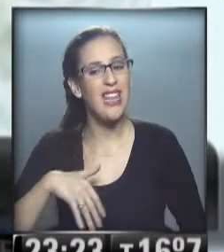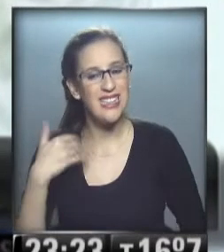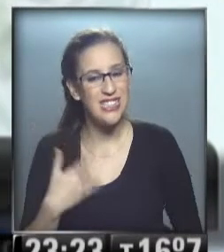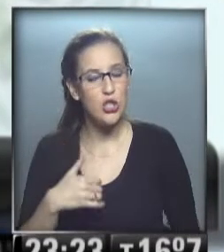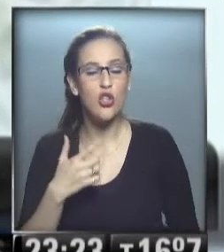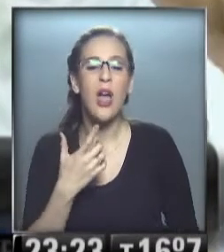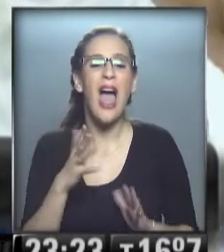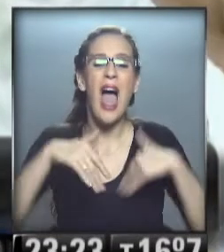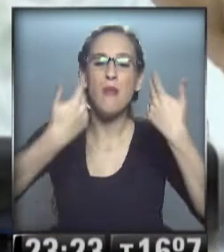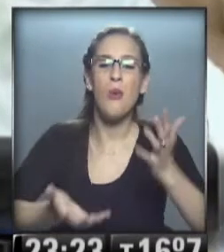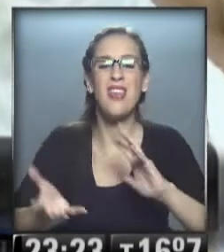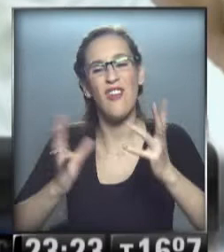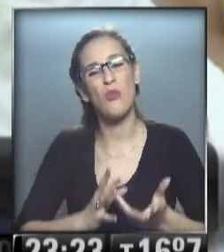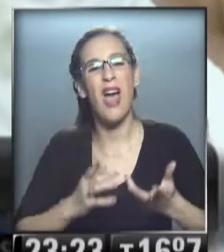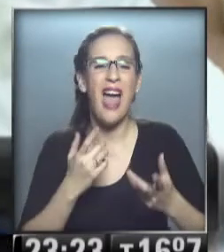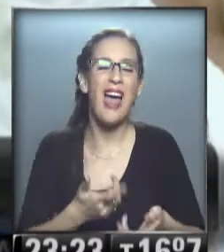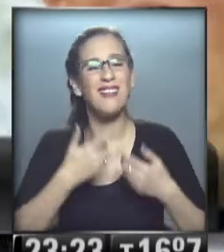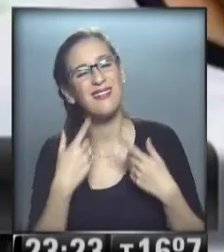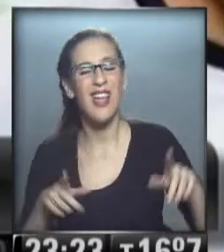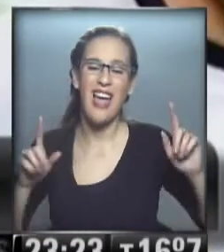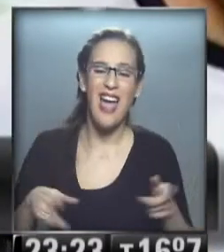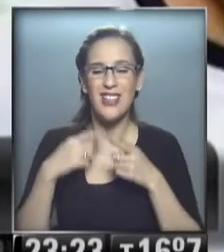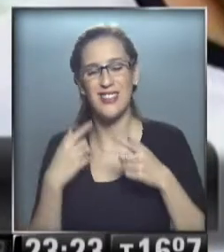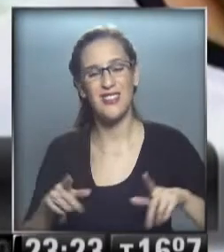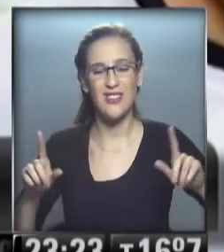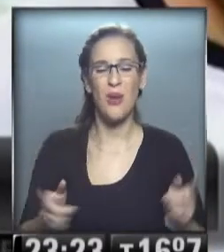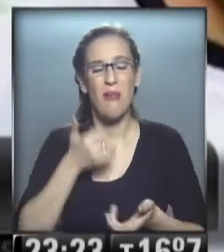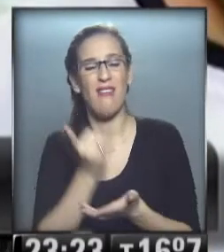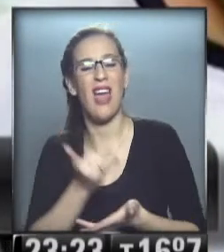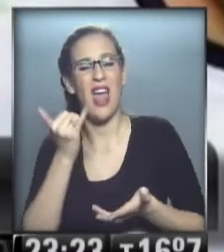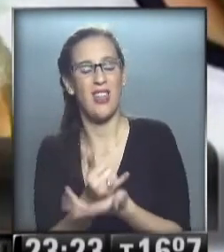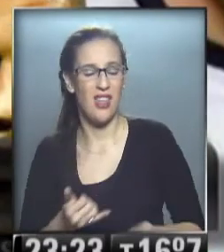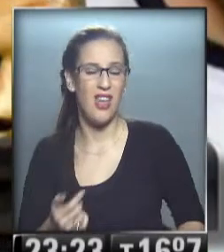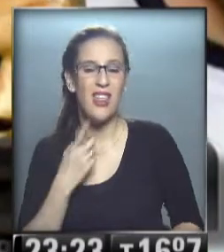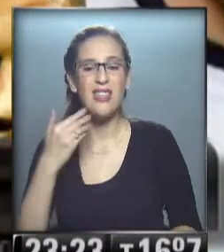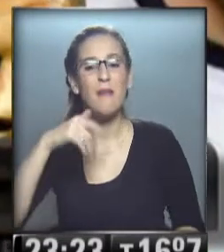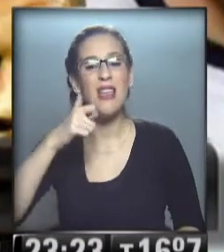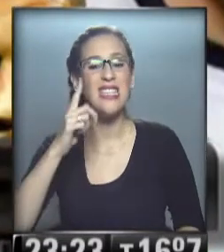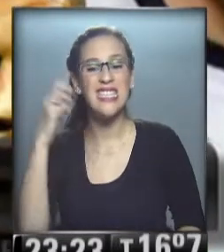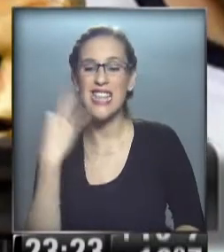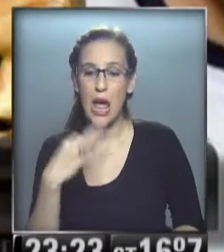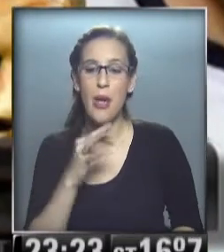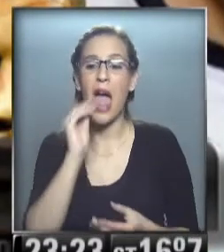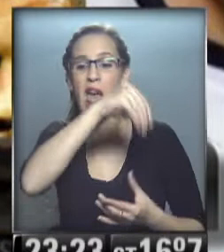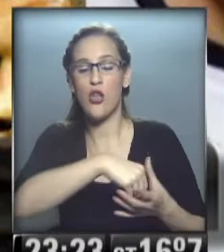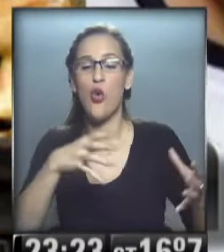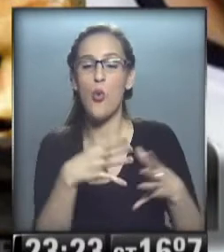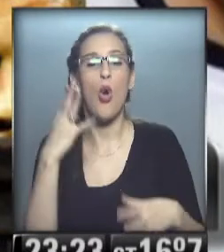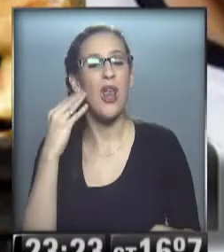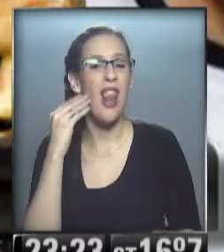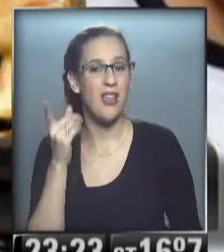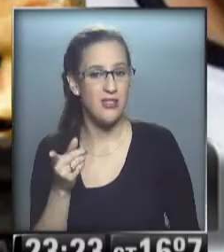de chascarrillo en una canción para decir que Lionel Messi tiene que ser inglés y tiene que jugar con ellos, por supuesto,